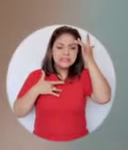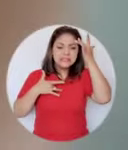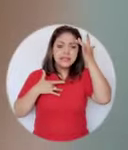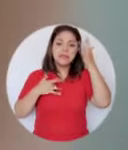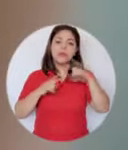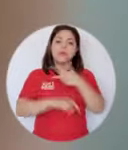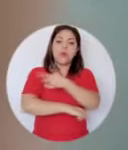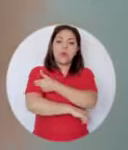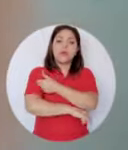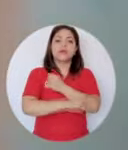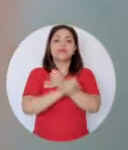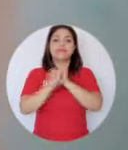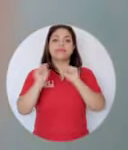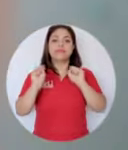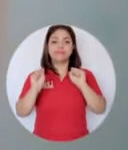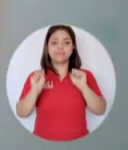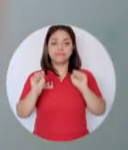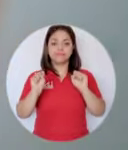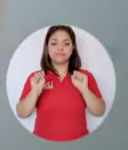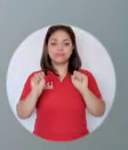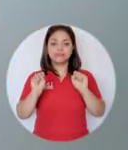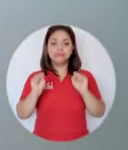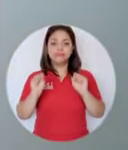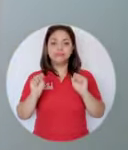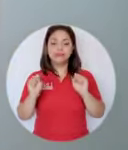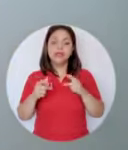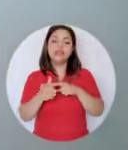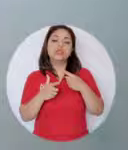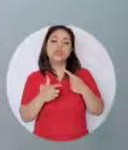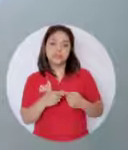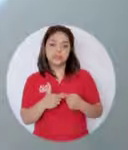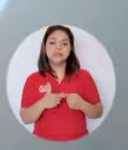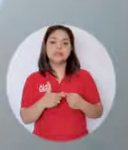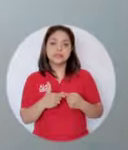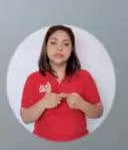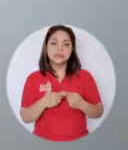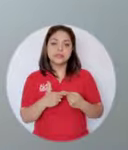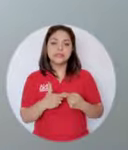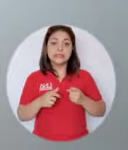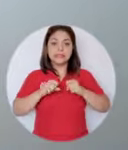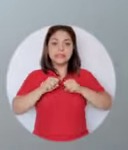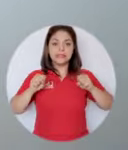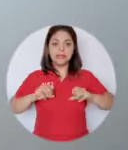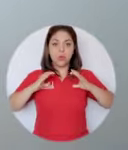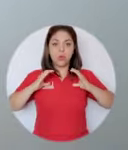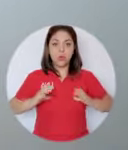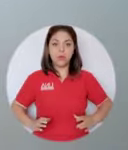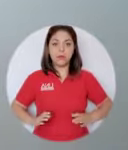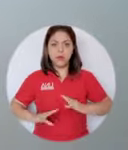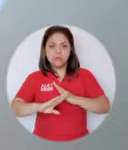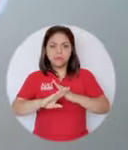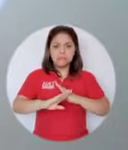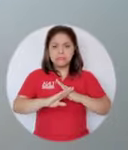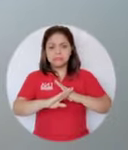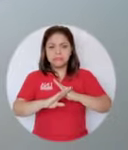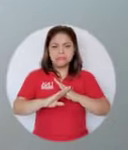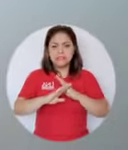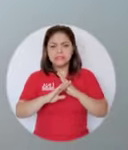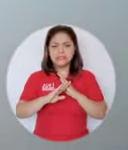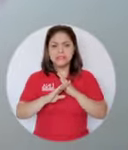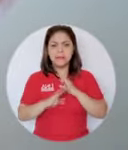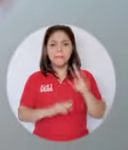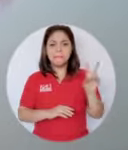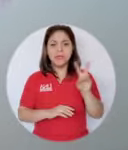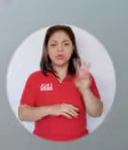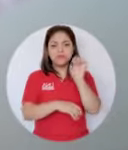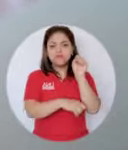infección ocurrió y de alguna manera, digamos que el sistema inmunológico le ganó la batalla al virus como para no enfermarlo